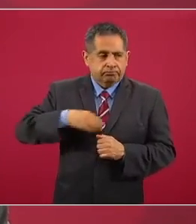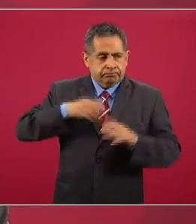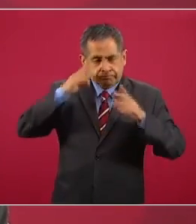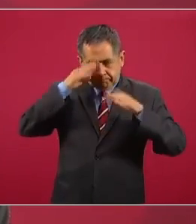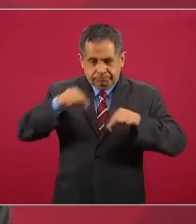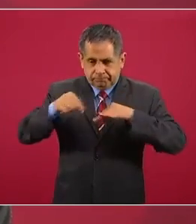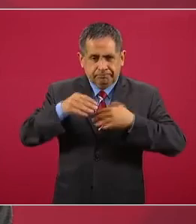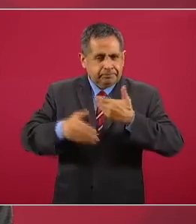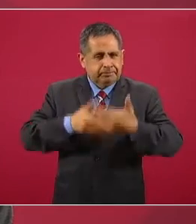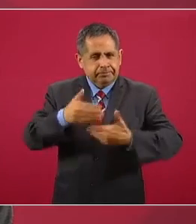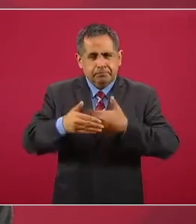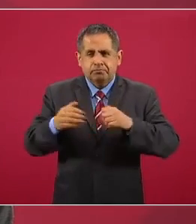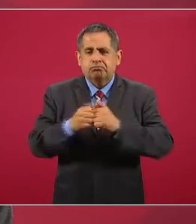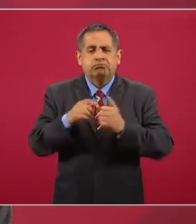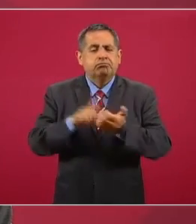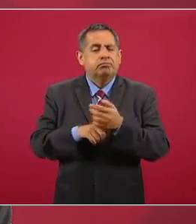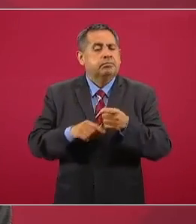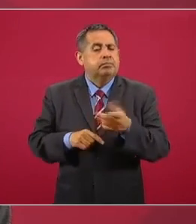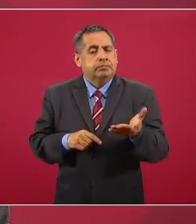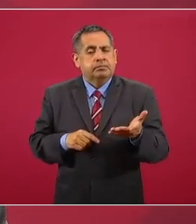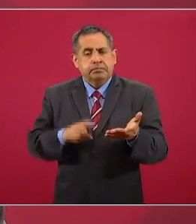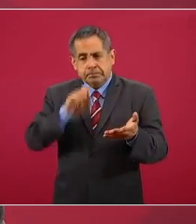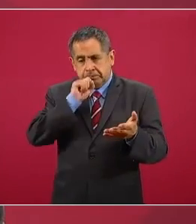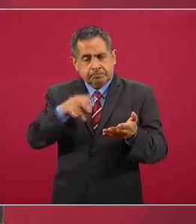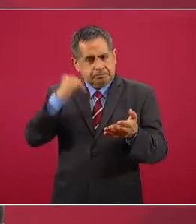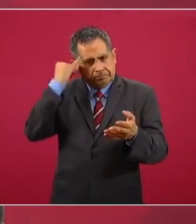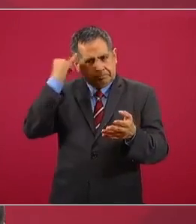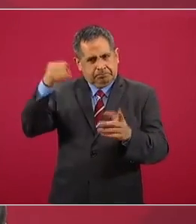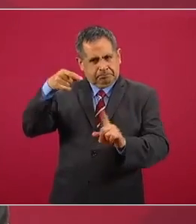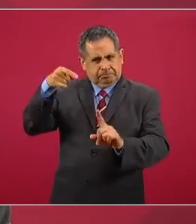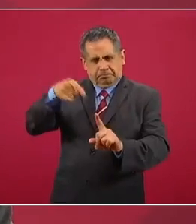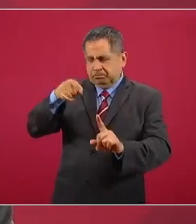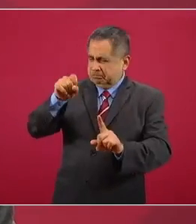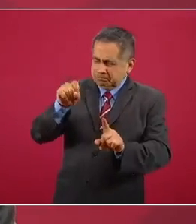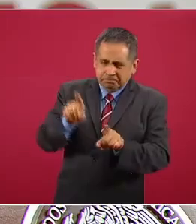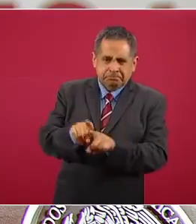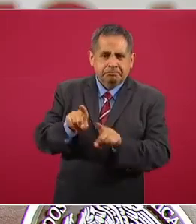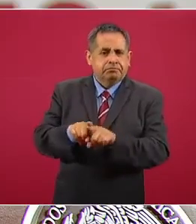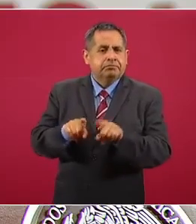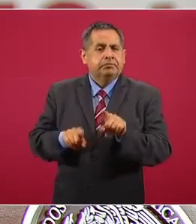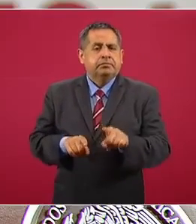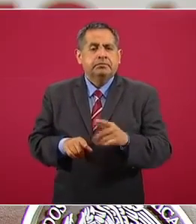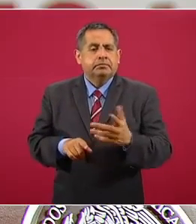trabajando con esos mismos criterios.